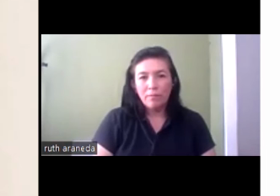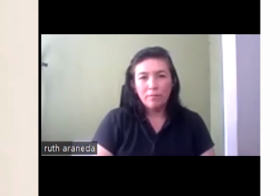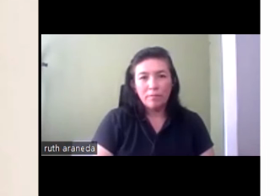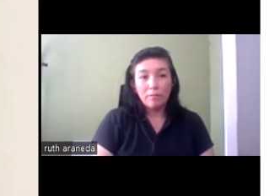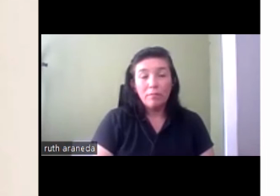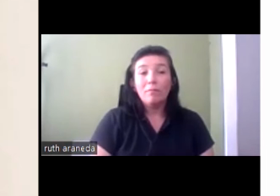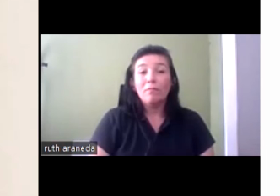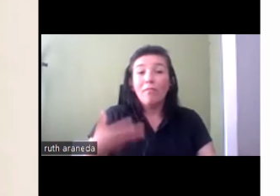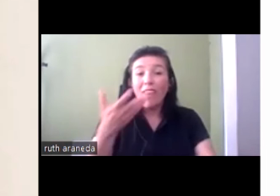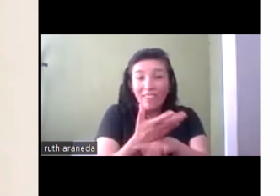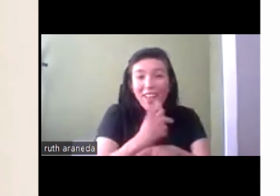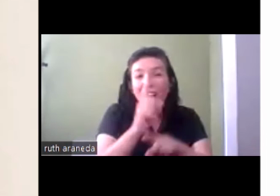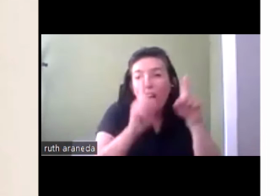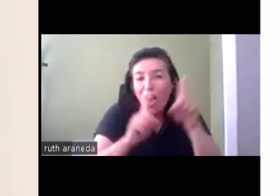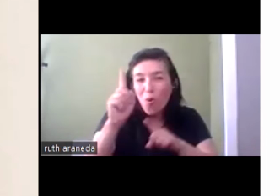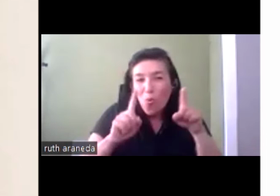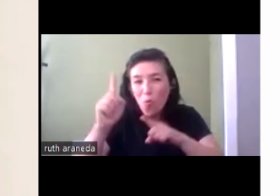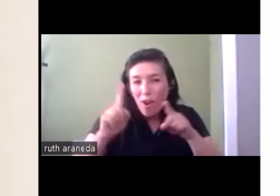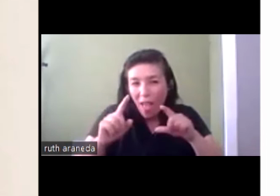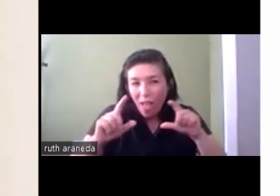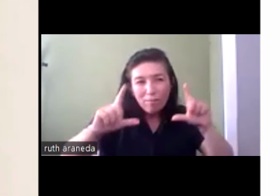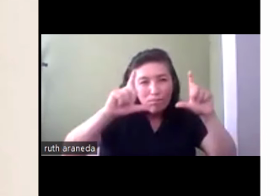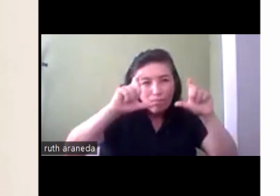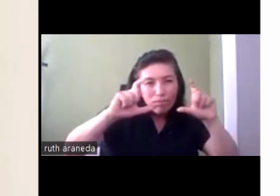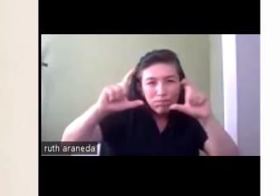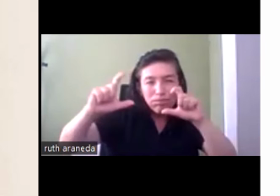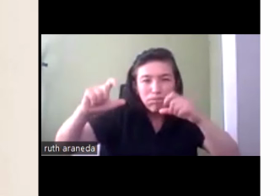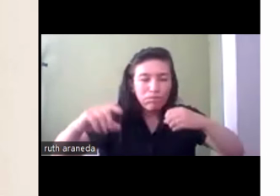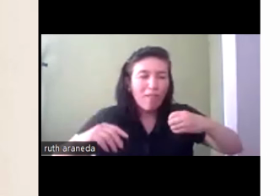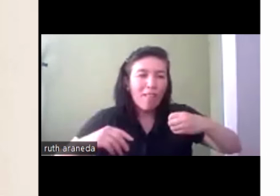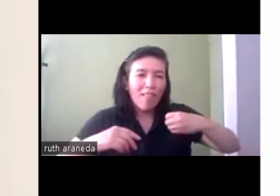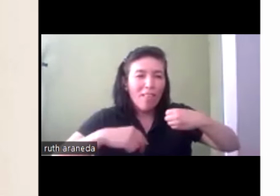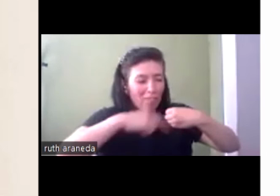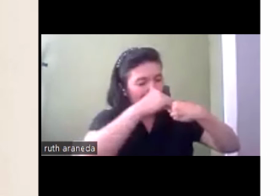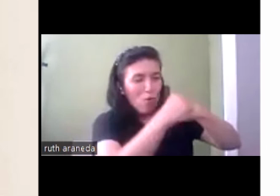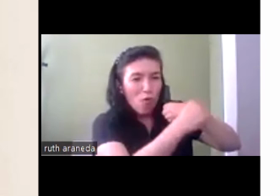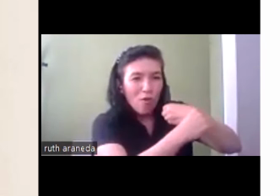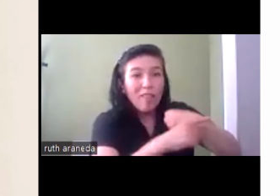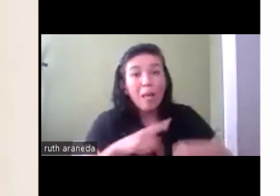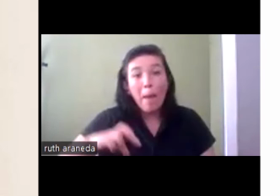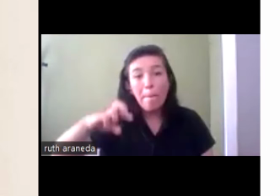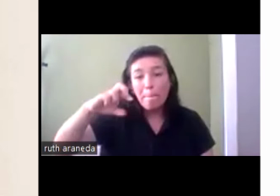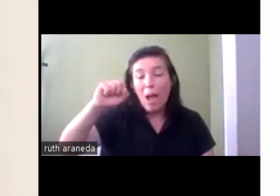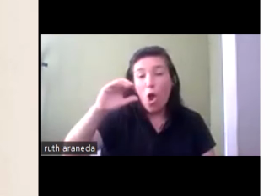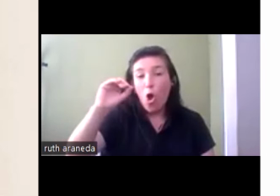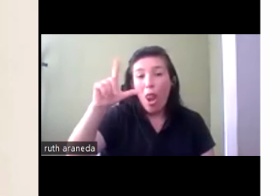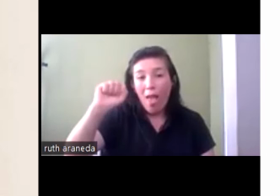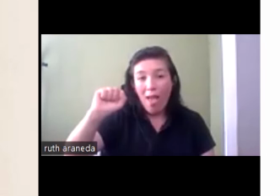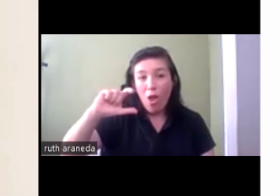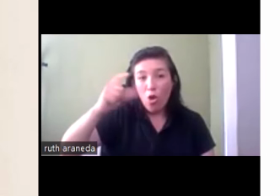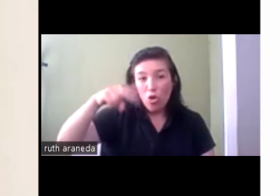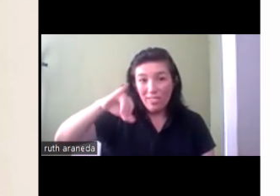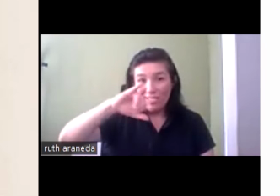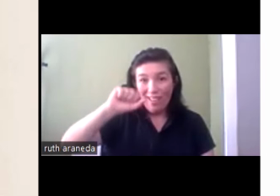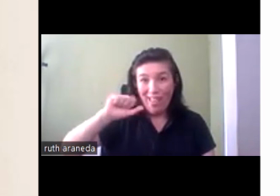Aquí hemos seleccionado una serie patrones, esto gracias a los trabajos que ha hecho Paola González en la zona, de